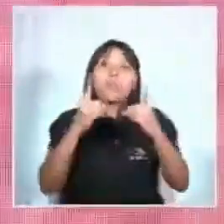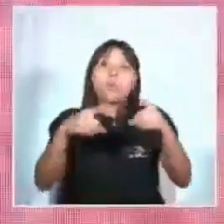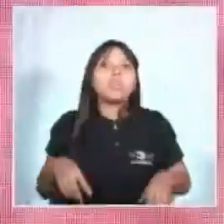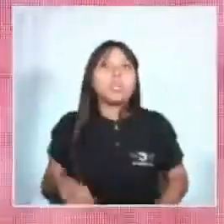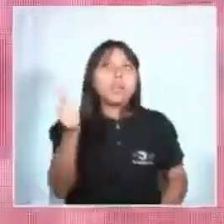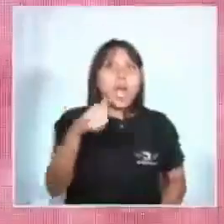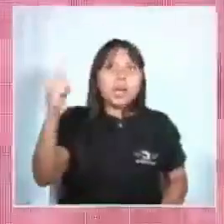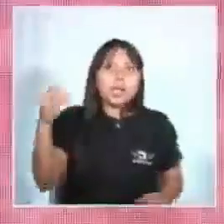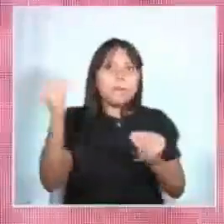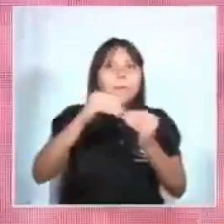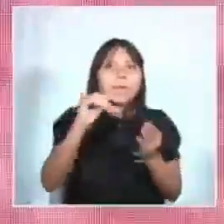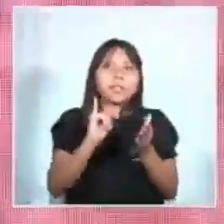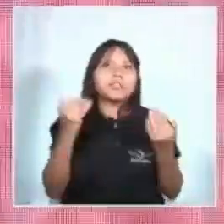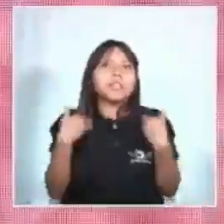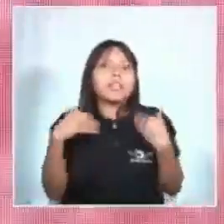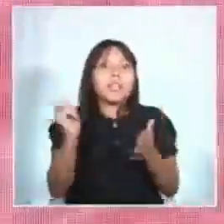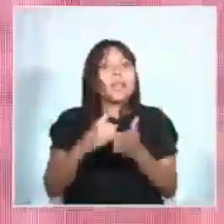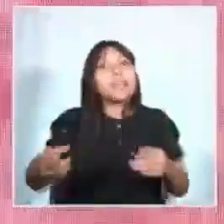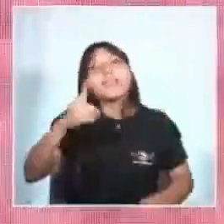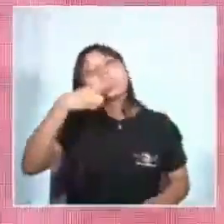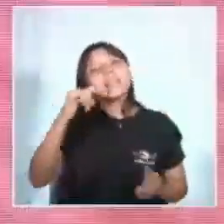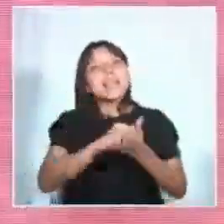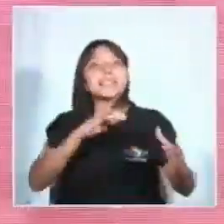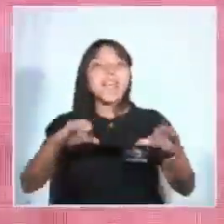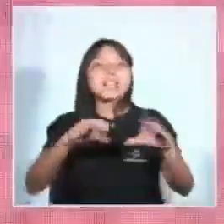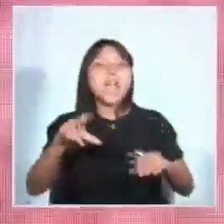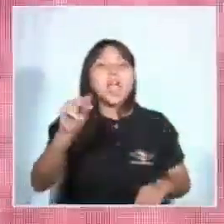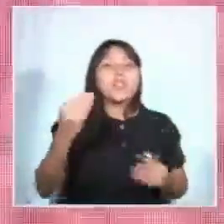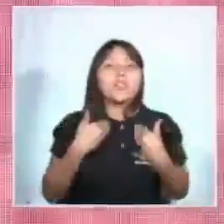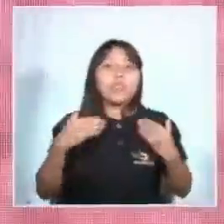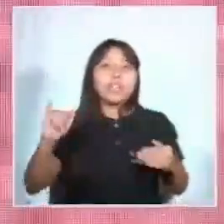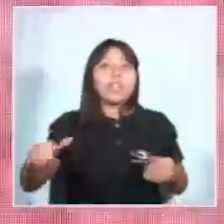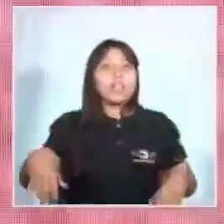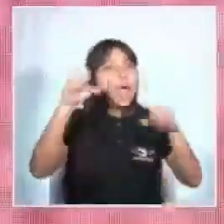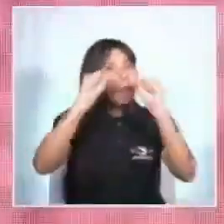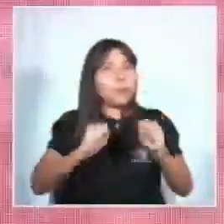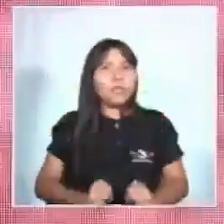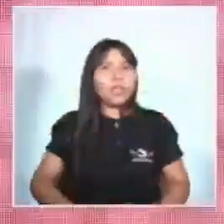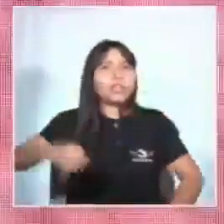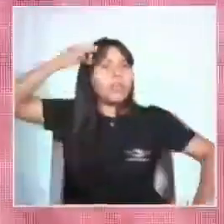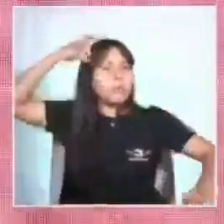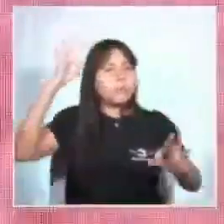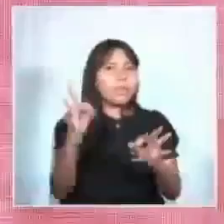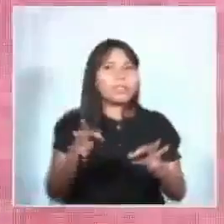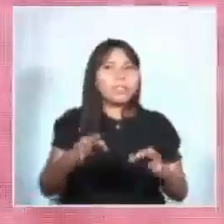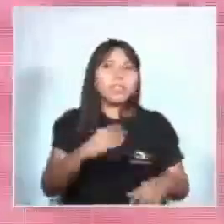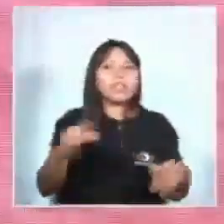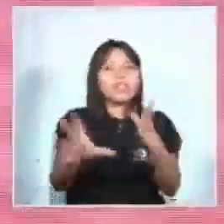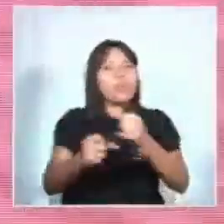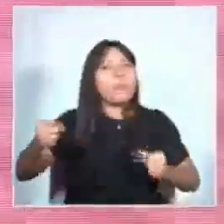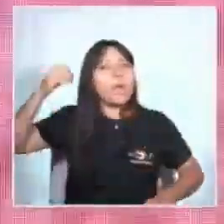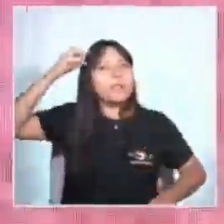tiene que decirles qué hacer. No tienen la capacidad de pensar y tomar decisiones porque